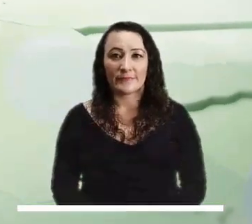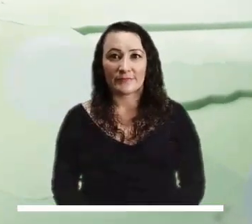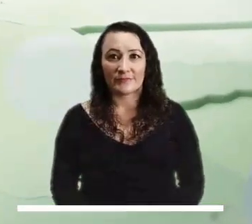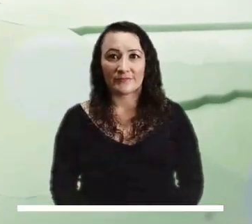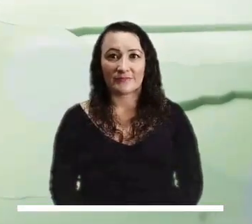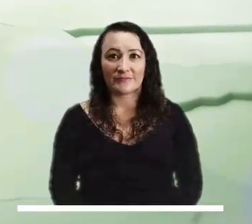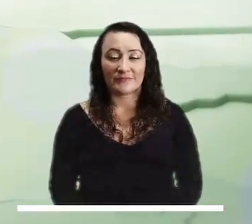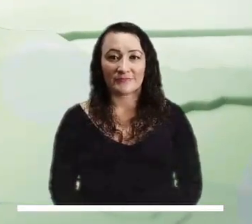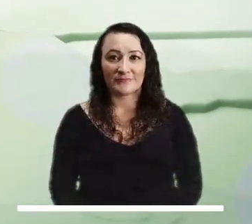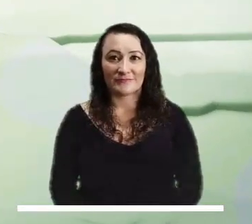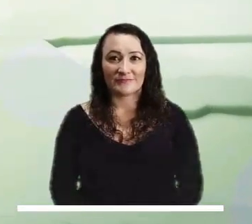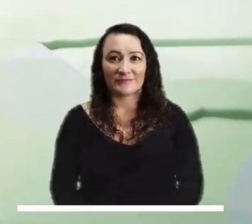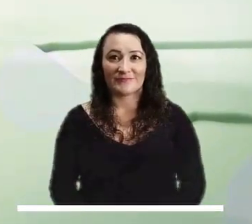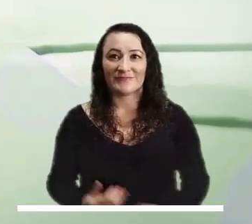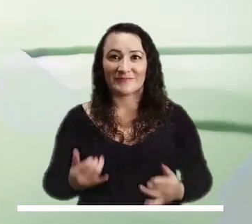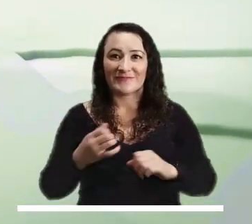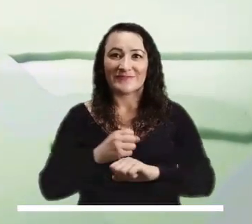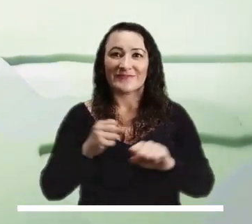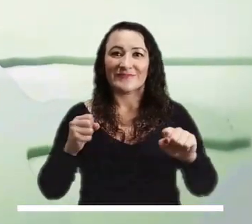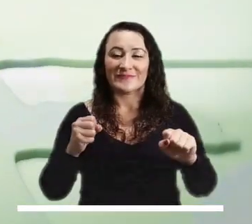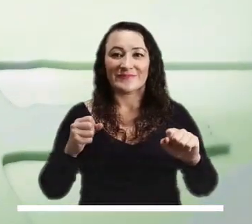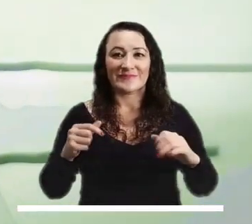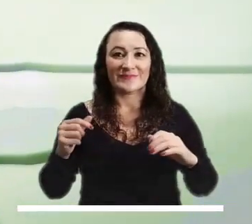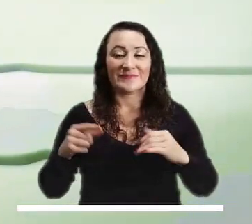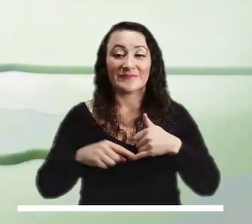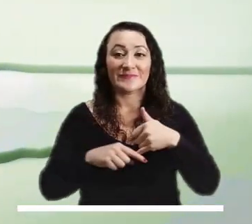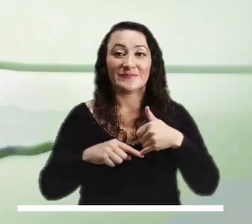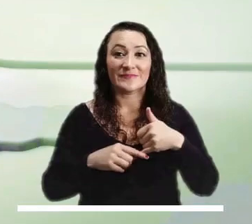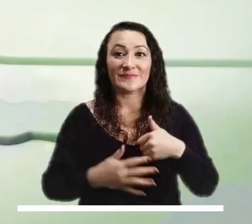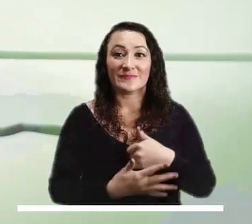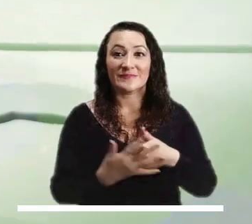Vichada. En el resto del área se advierte tiempo seco.